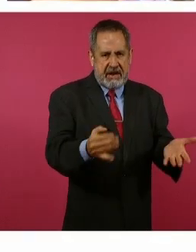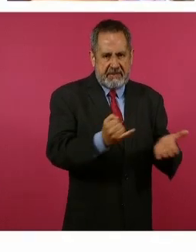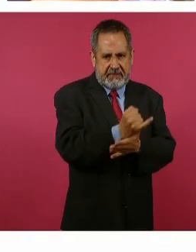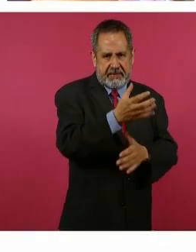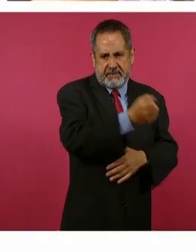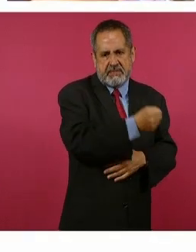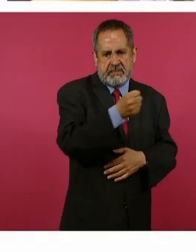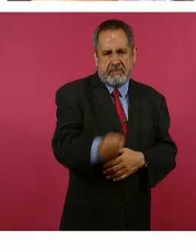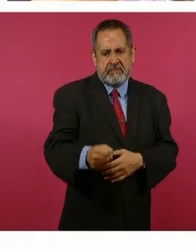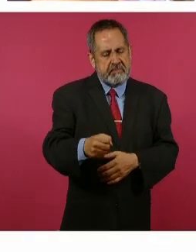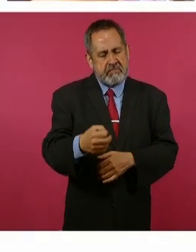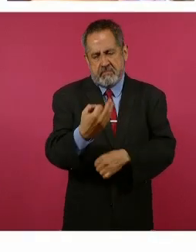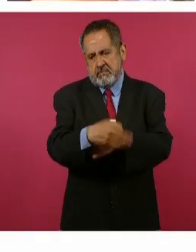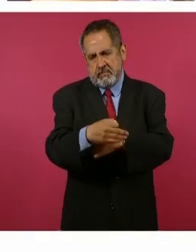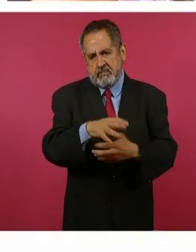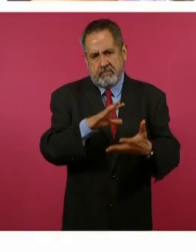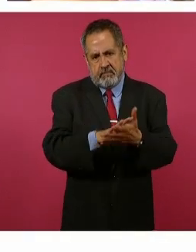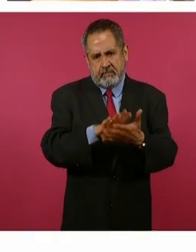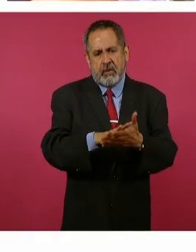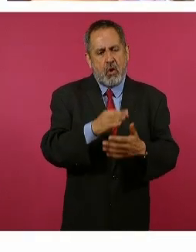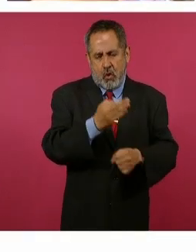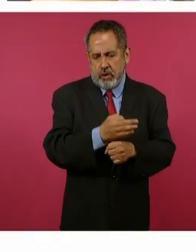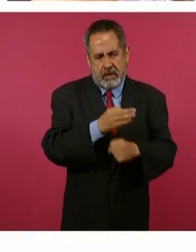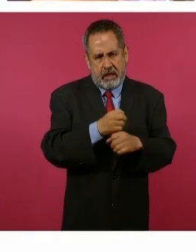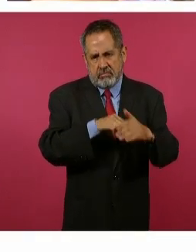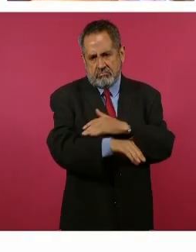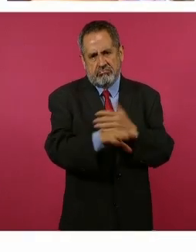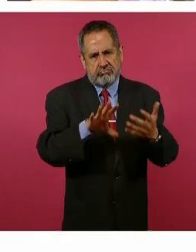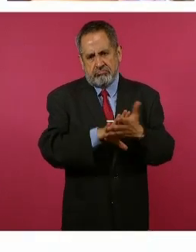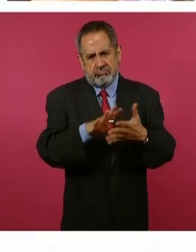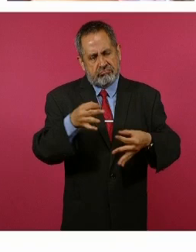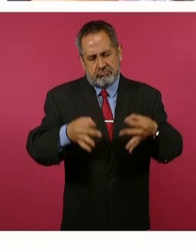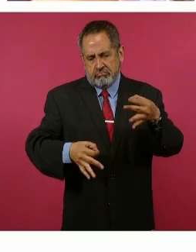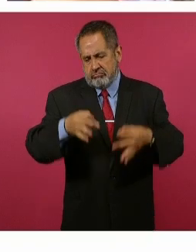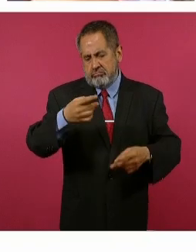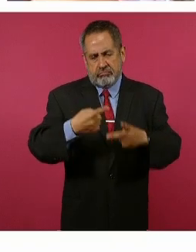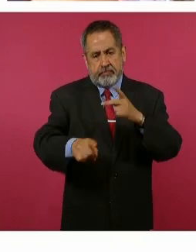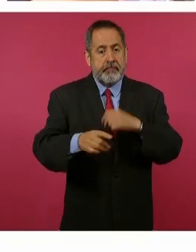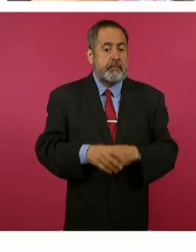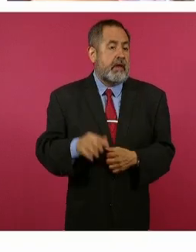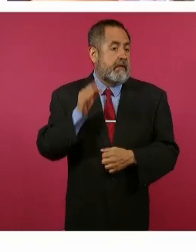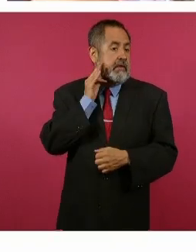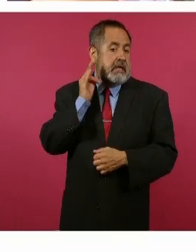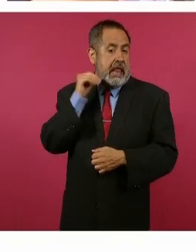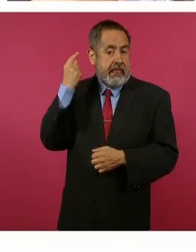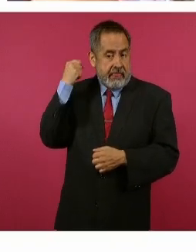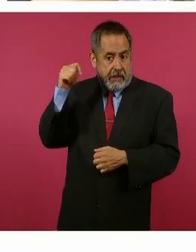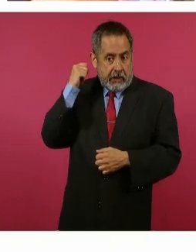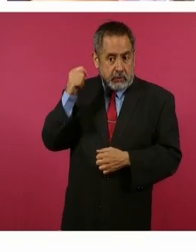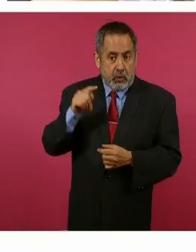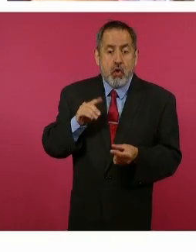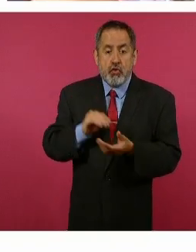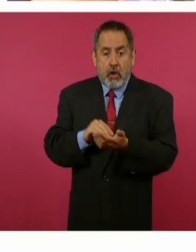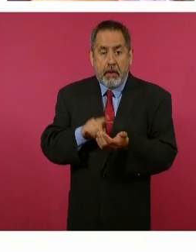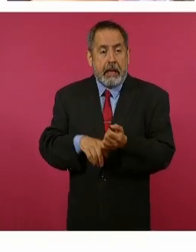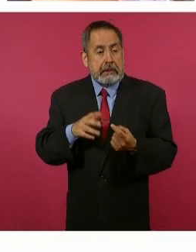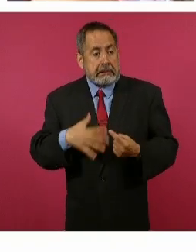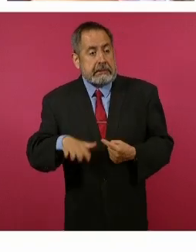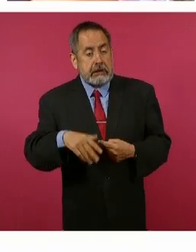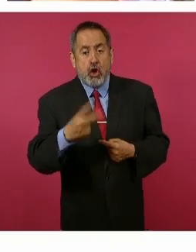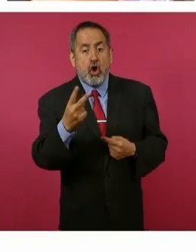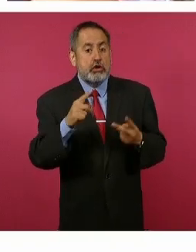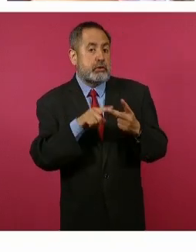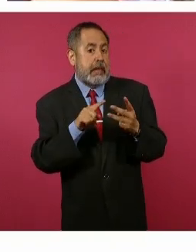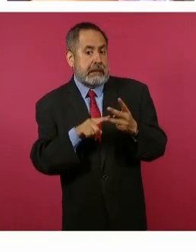cautelar, tiene prisión preventiva. Aún la Fiscalía de Tabasco busca a dos personas más por estos